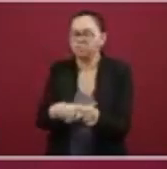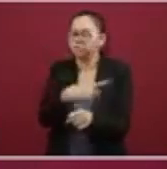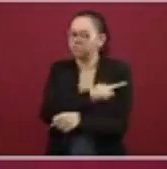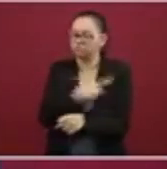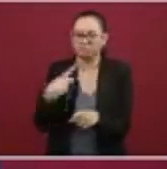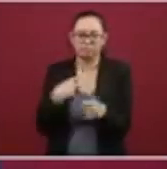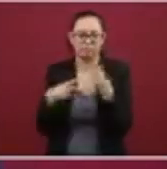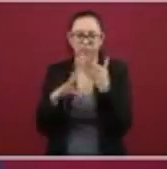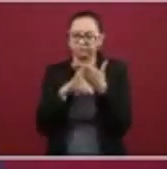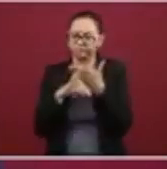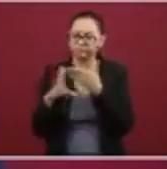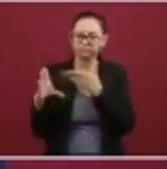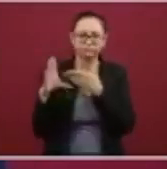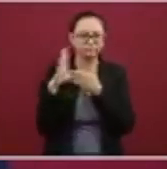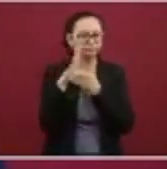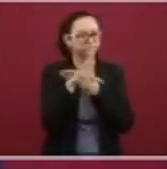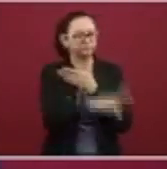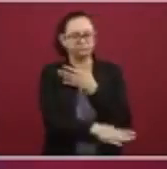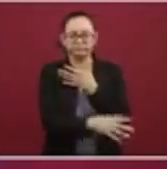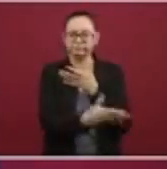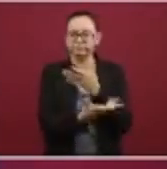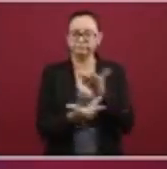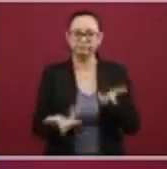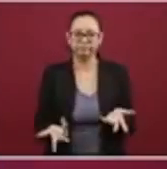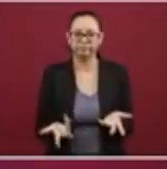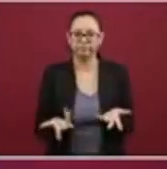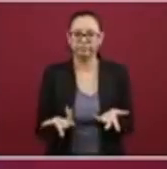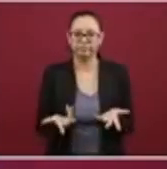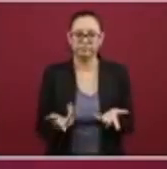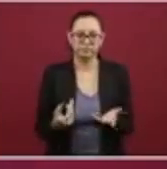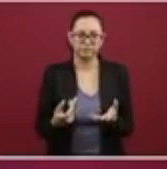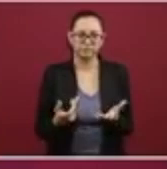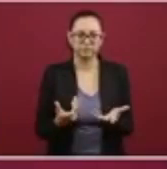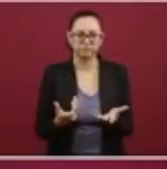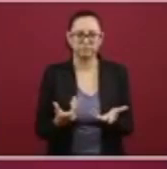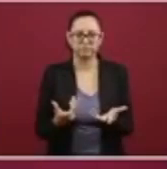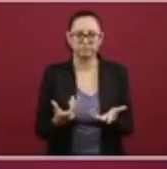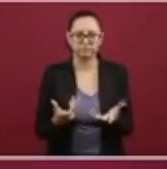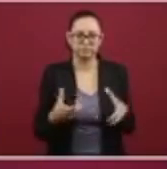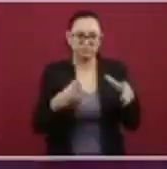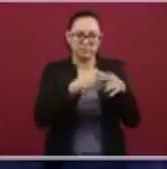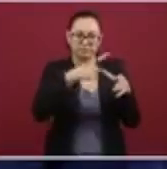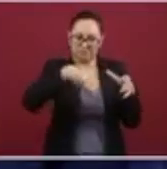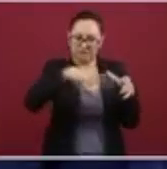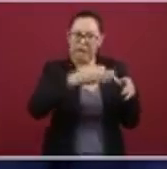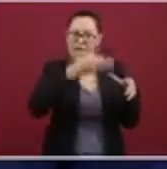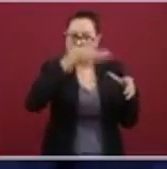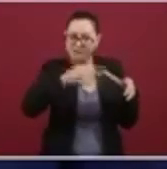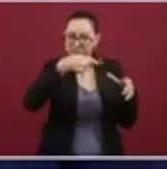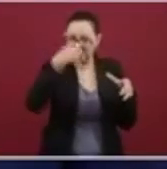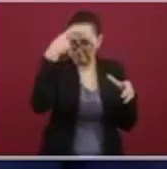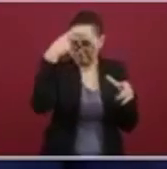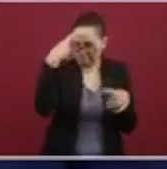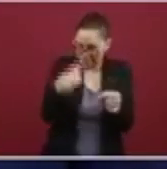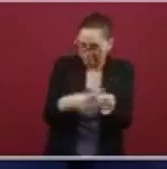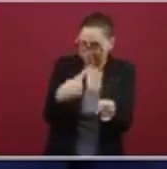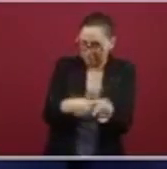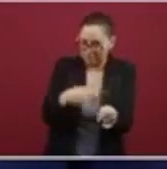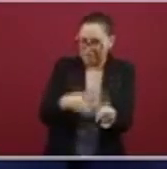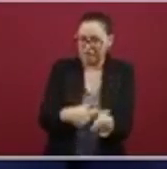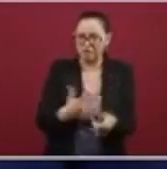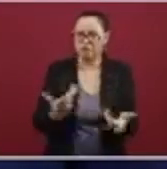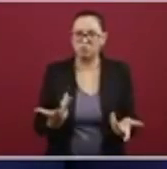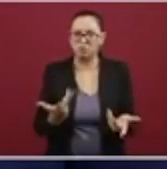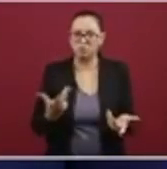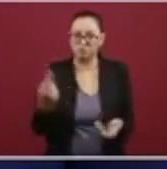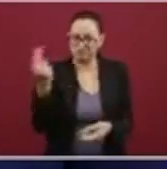tratar, y que acepten de que están enfermos, o sea, para poderse